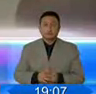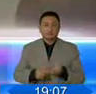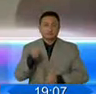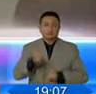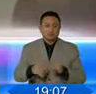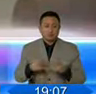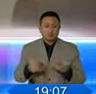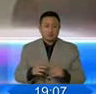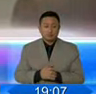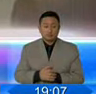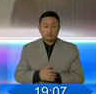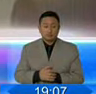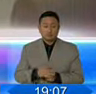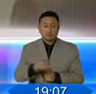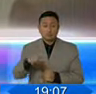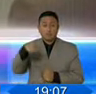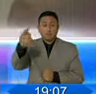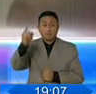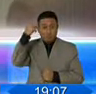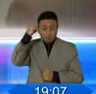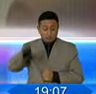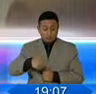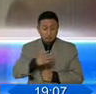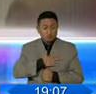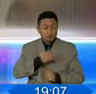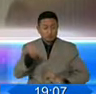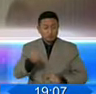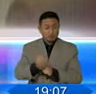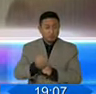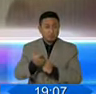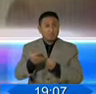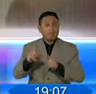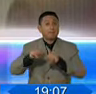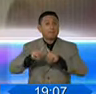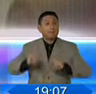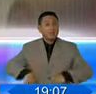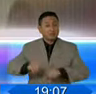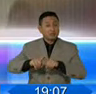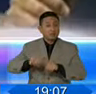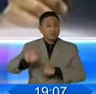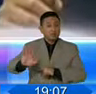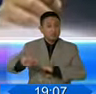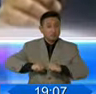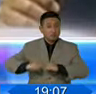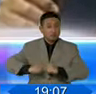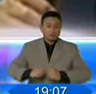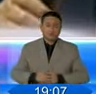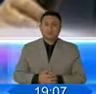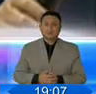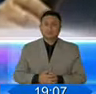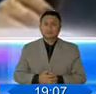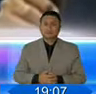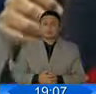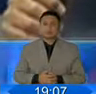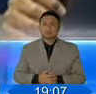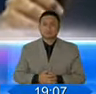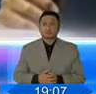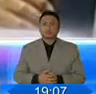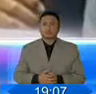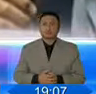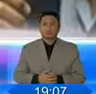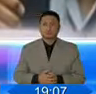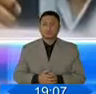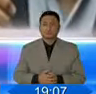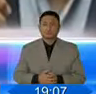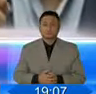que está dispuesto a apoyar al próximo gobierno dependiendo de las acciones que emprenda. Y como nos preocupa la situación de